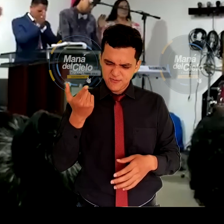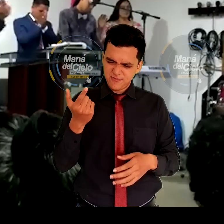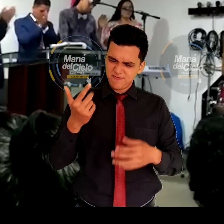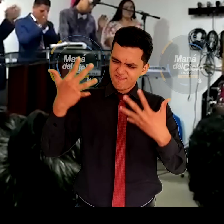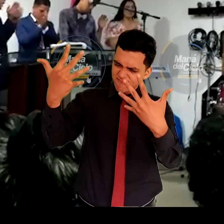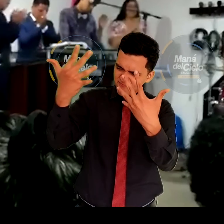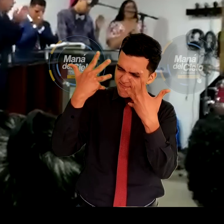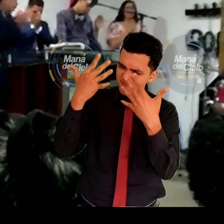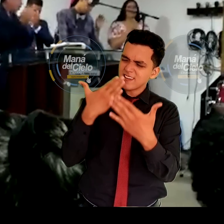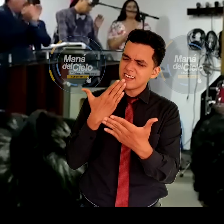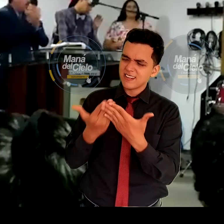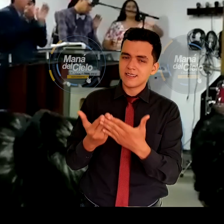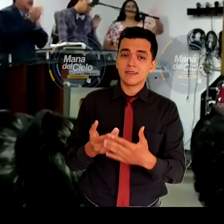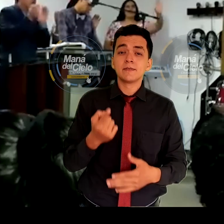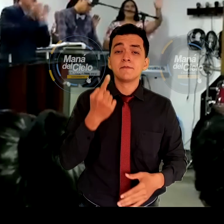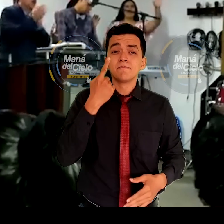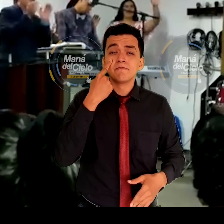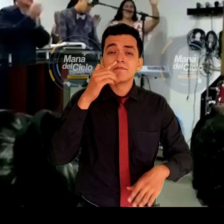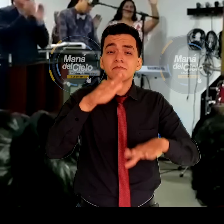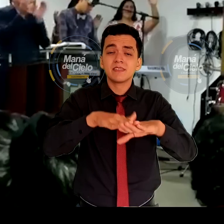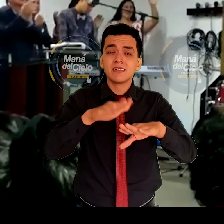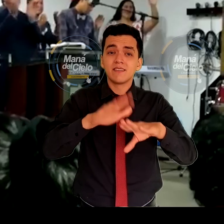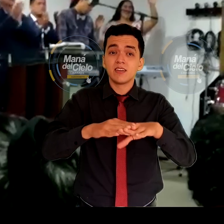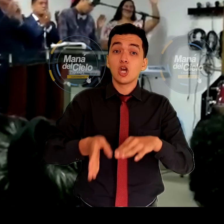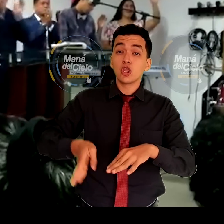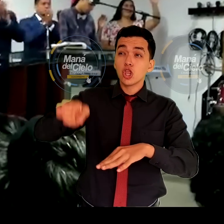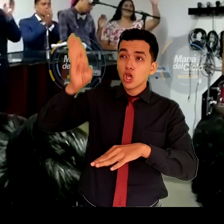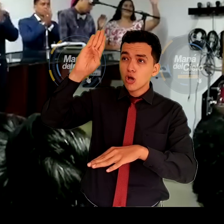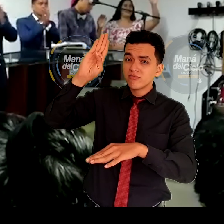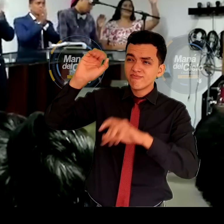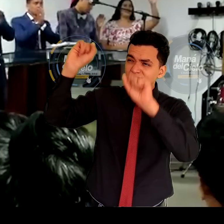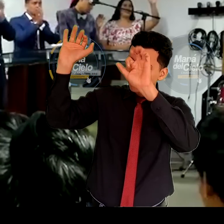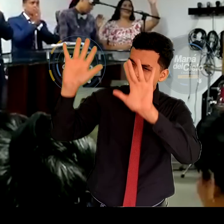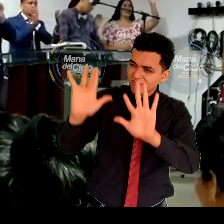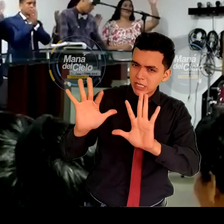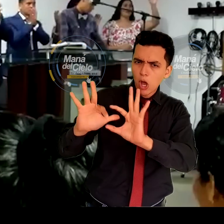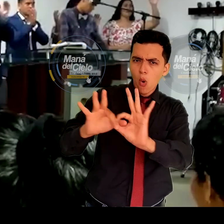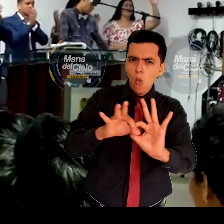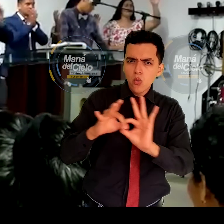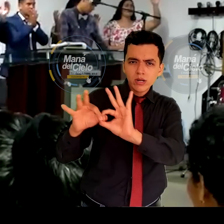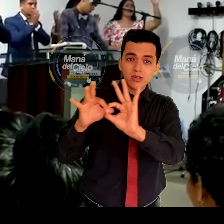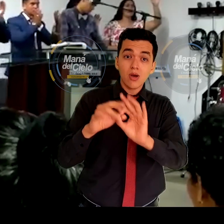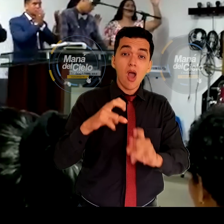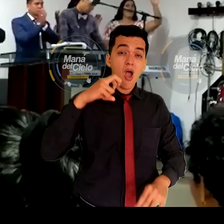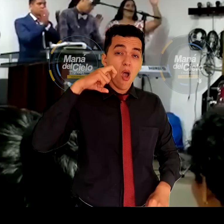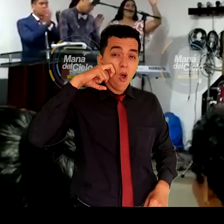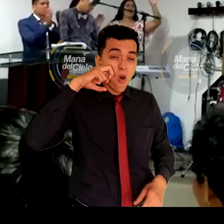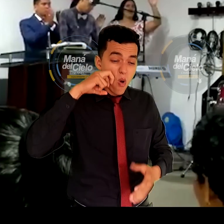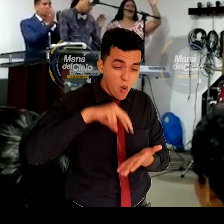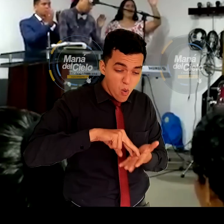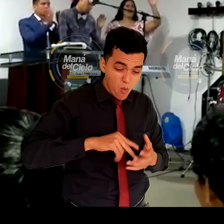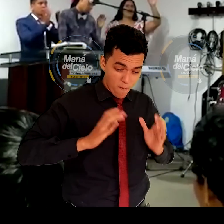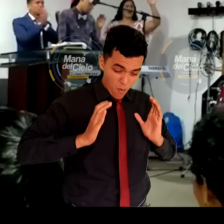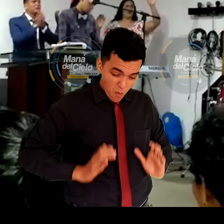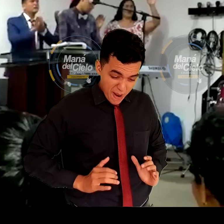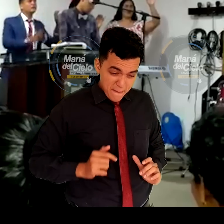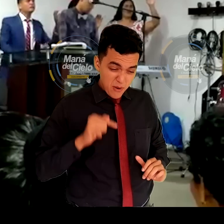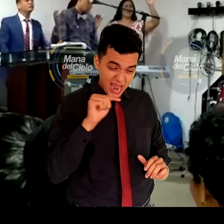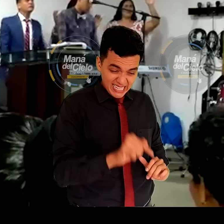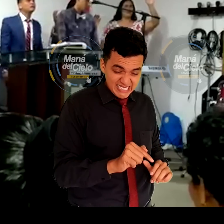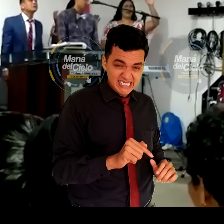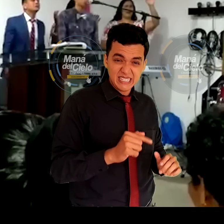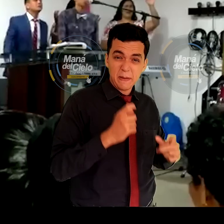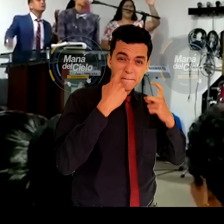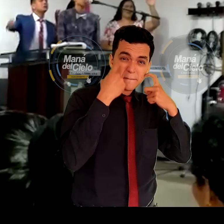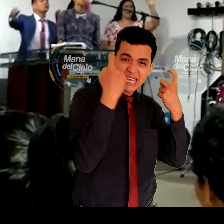Te damos gracias por tu presencia. Hermano, la carne nos divide, pero el Espíritu nos une. O la carne mata al Espíritu,